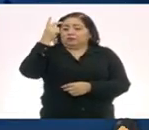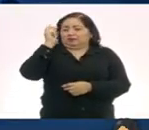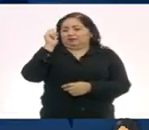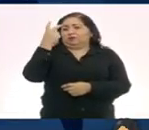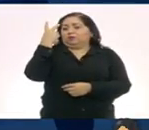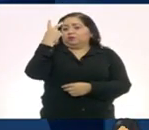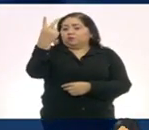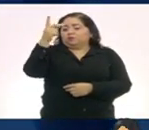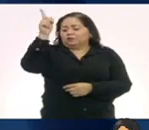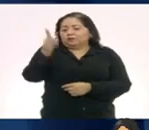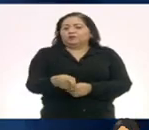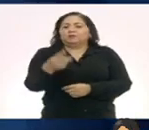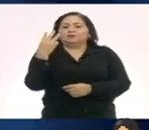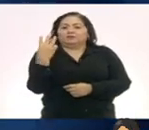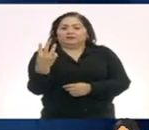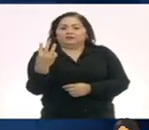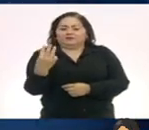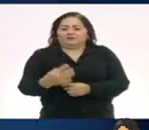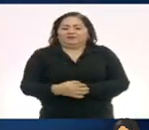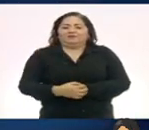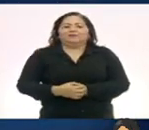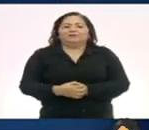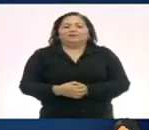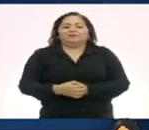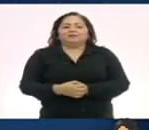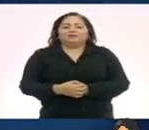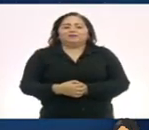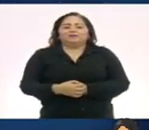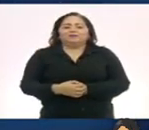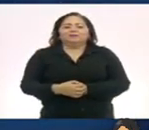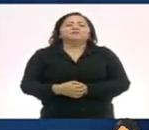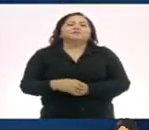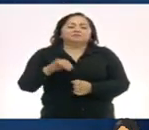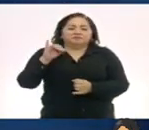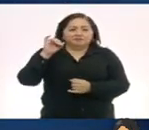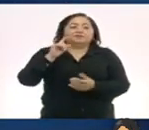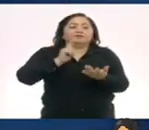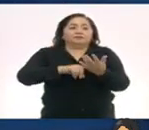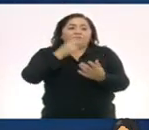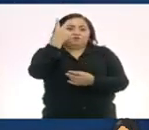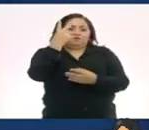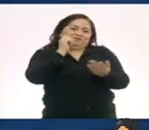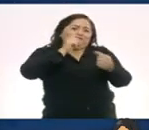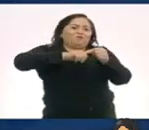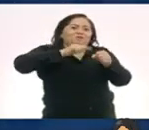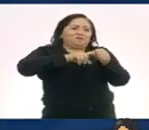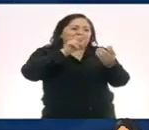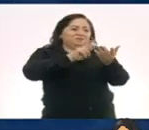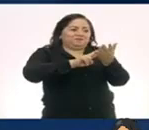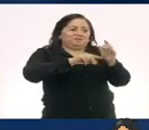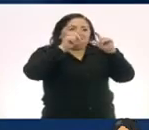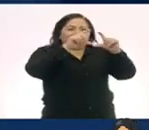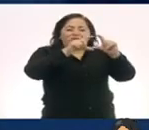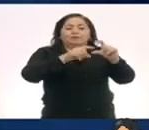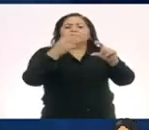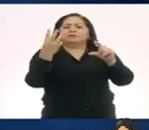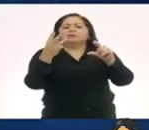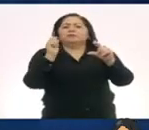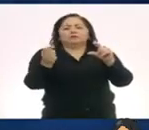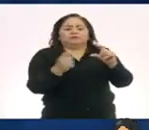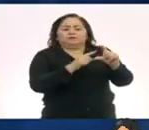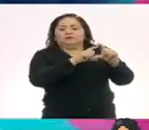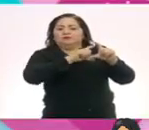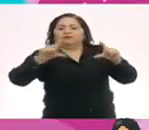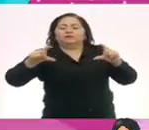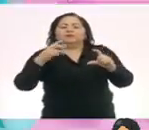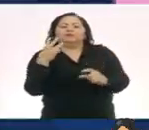va a representar con una fracción de 2/3. Perfecto. El 2, que es el que tomamos, el numerador, y el 3, que son las partes en las